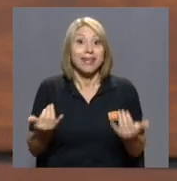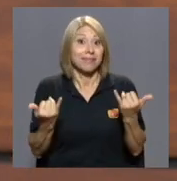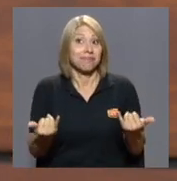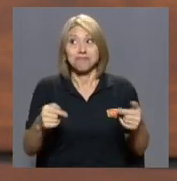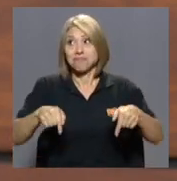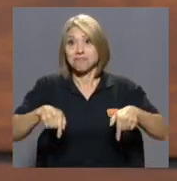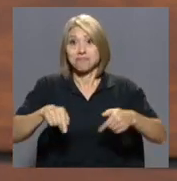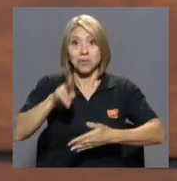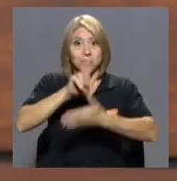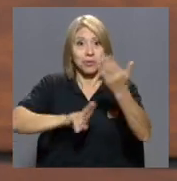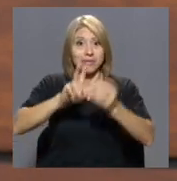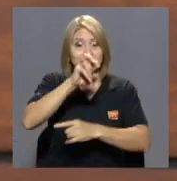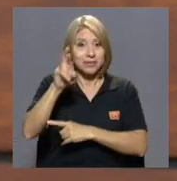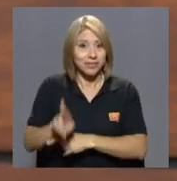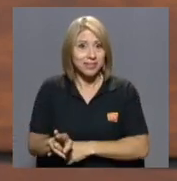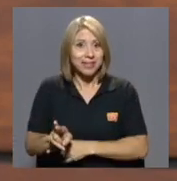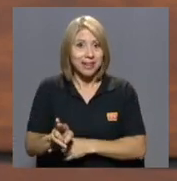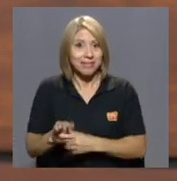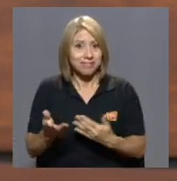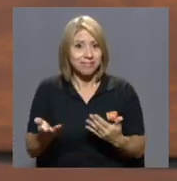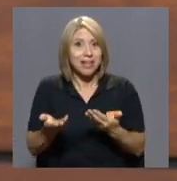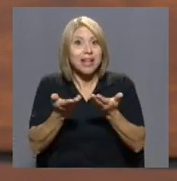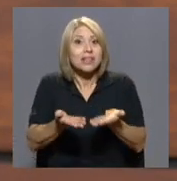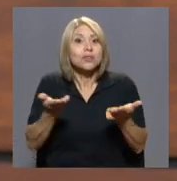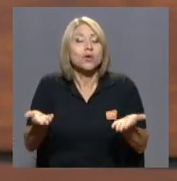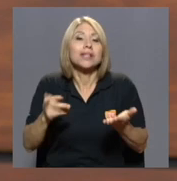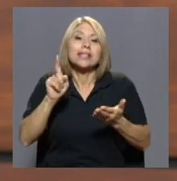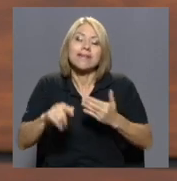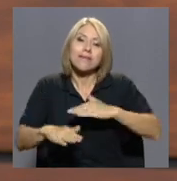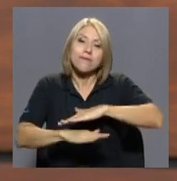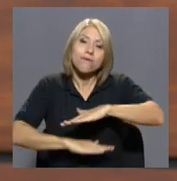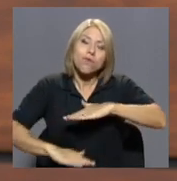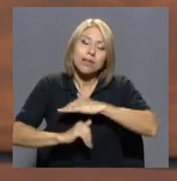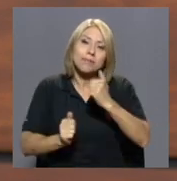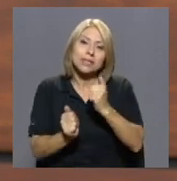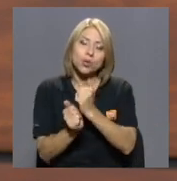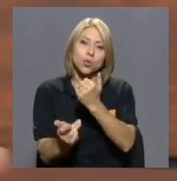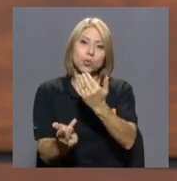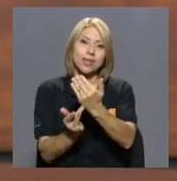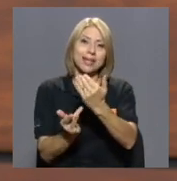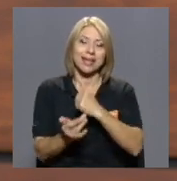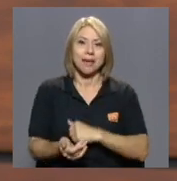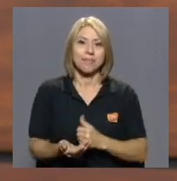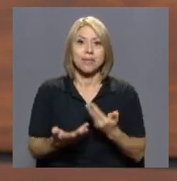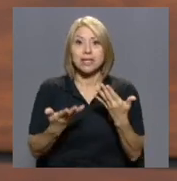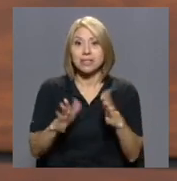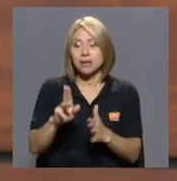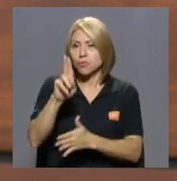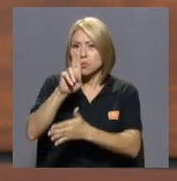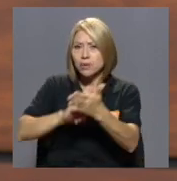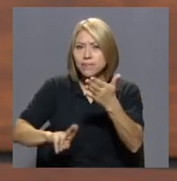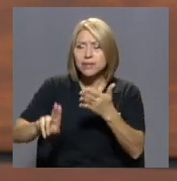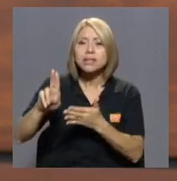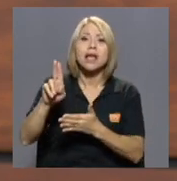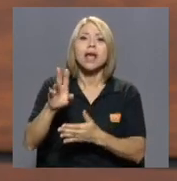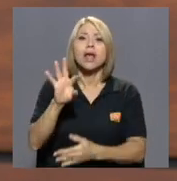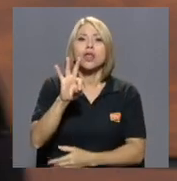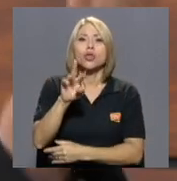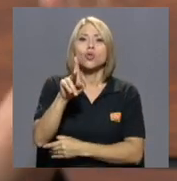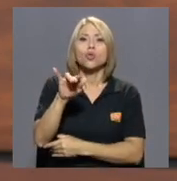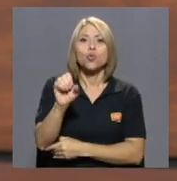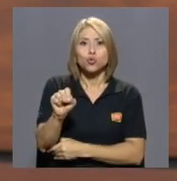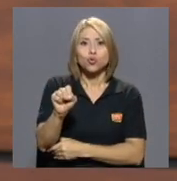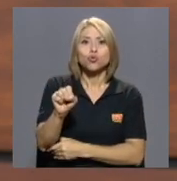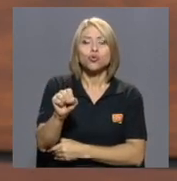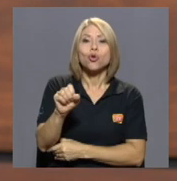Costa Rica, o sea, las cosas se fundamentan con técnica. Hay estudios de la Universidad de Toulouse en Francia,